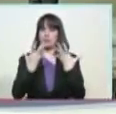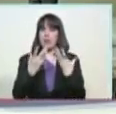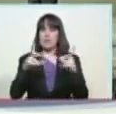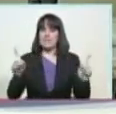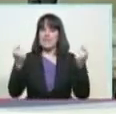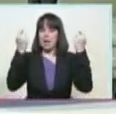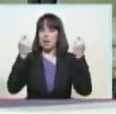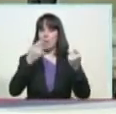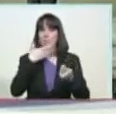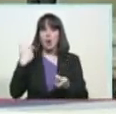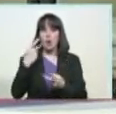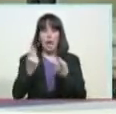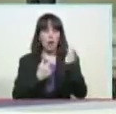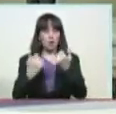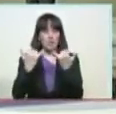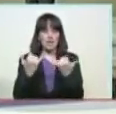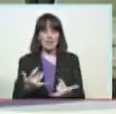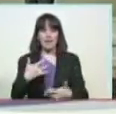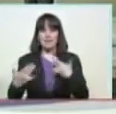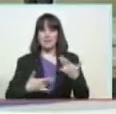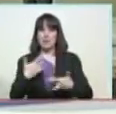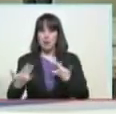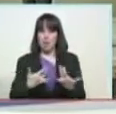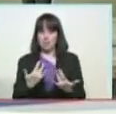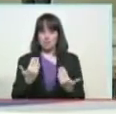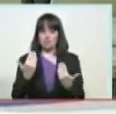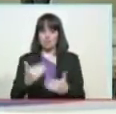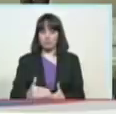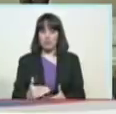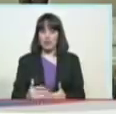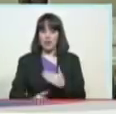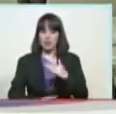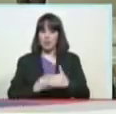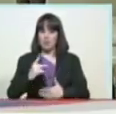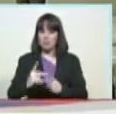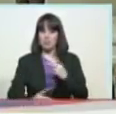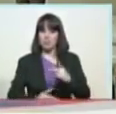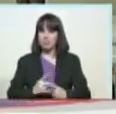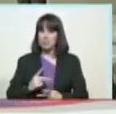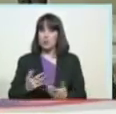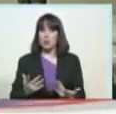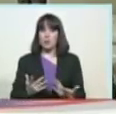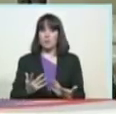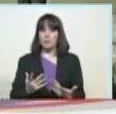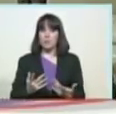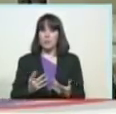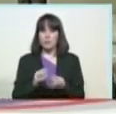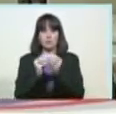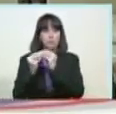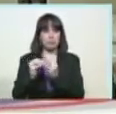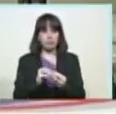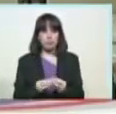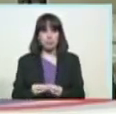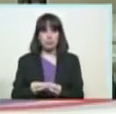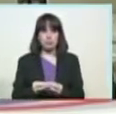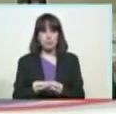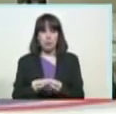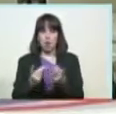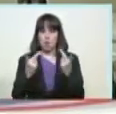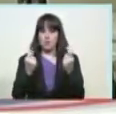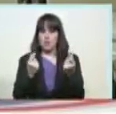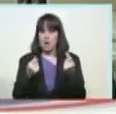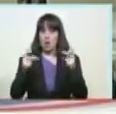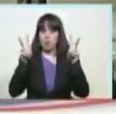que hoy voy a activar ya en fase preparatoria de desencadenamiento estoy